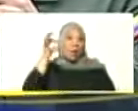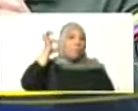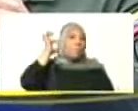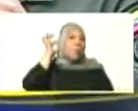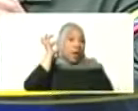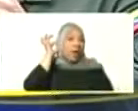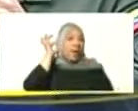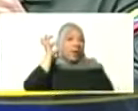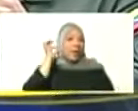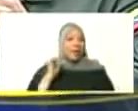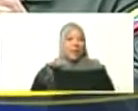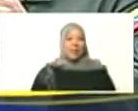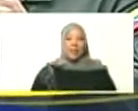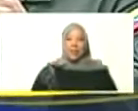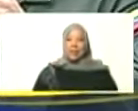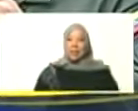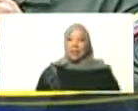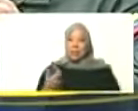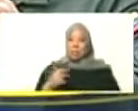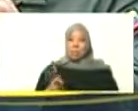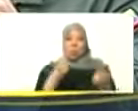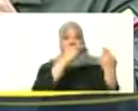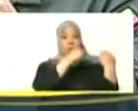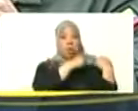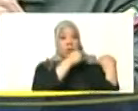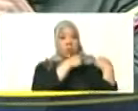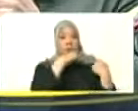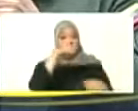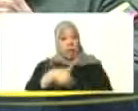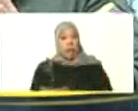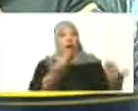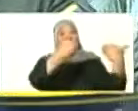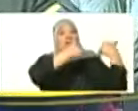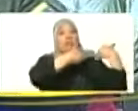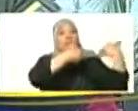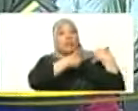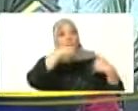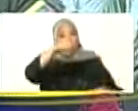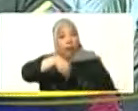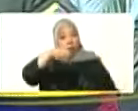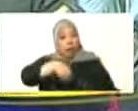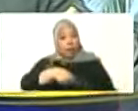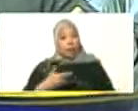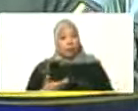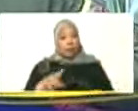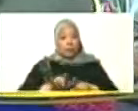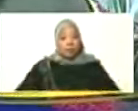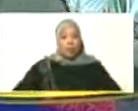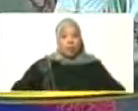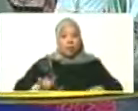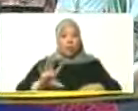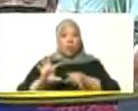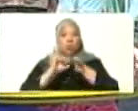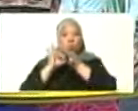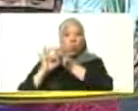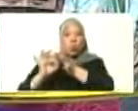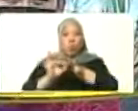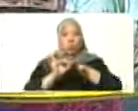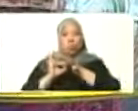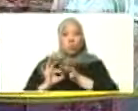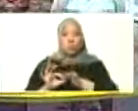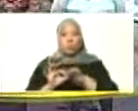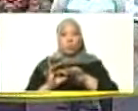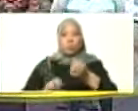cargo esta escuela. Esa es su responsabilidad. Va a estar articulando con las brigadas, con el resto de